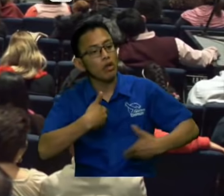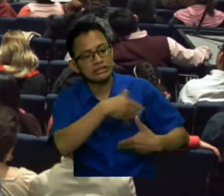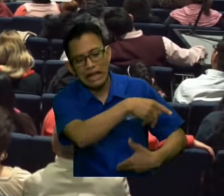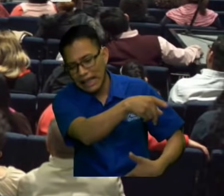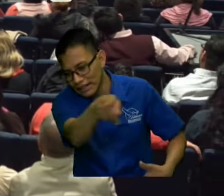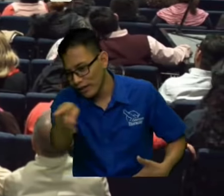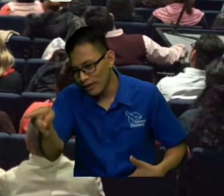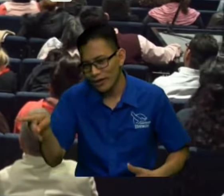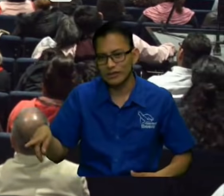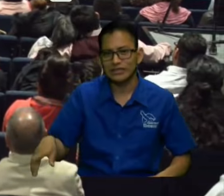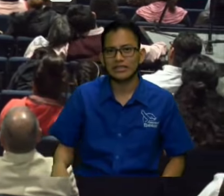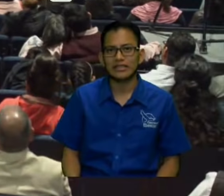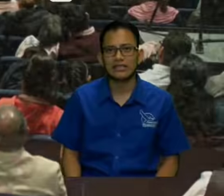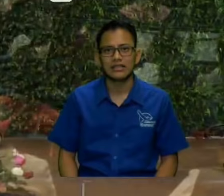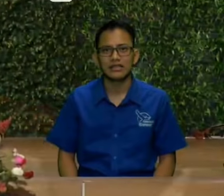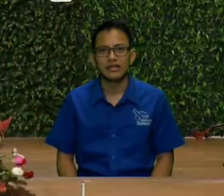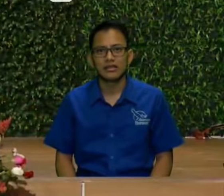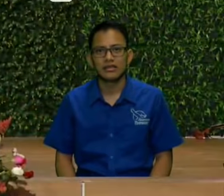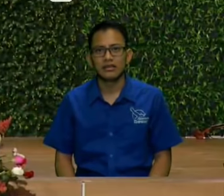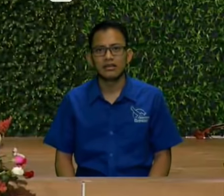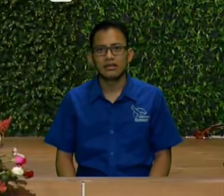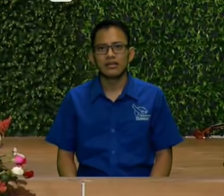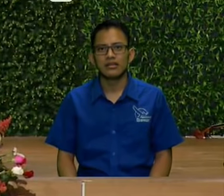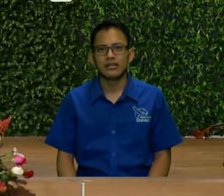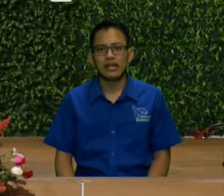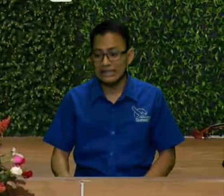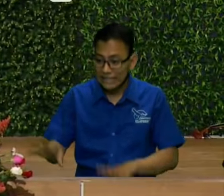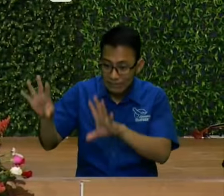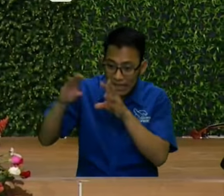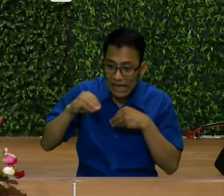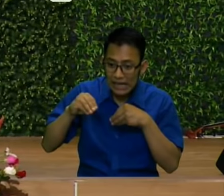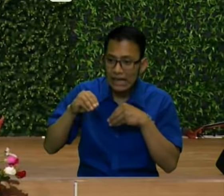Y no os conforméis a este mundo.